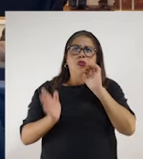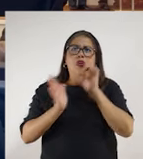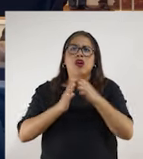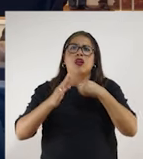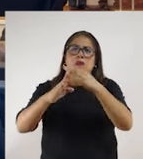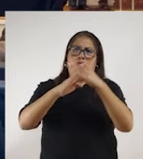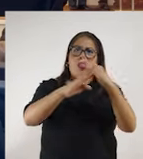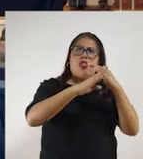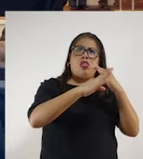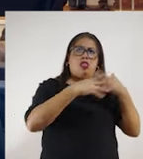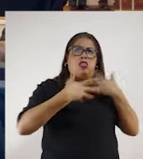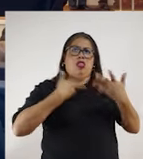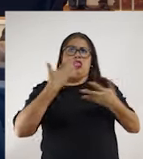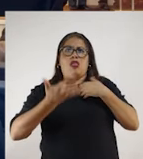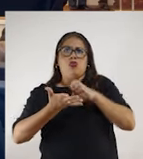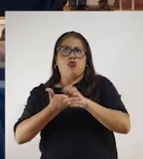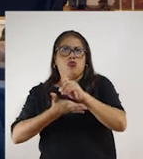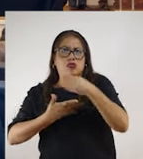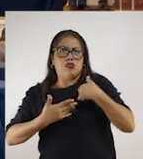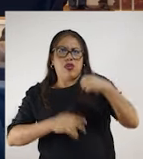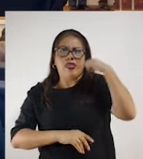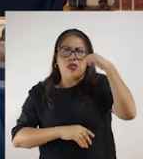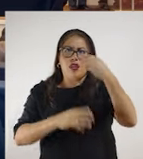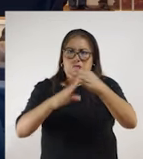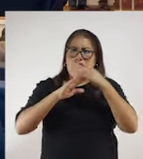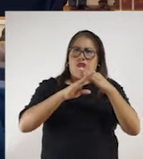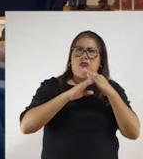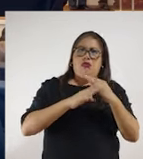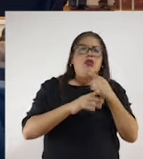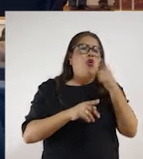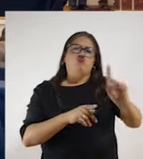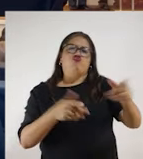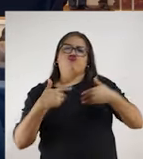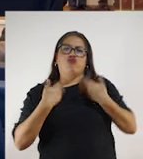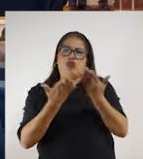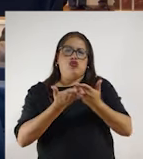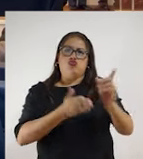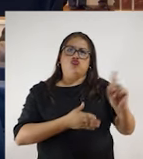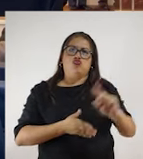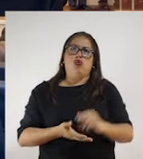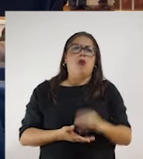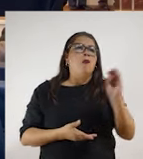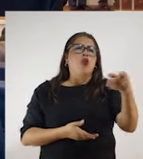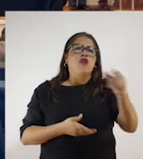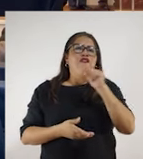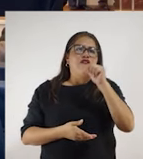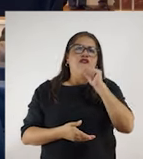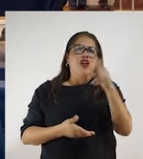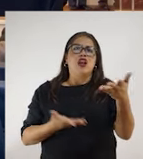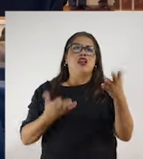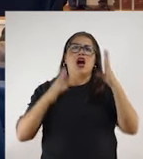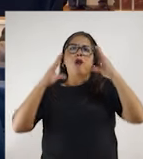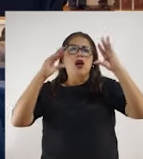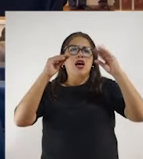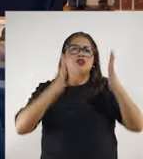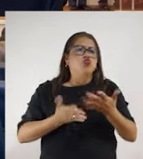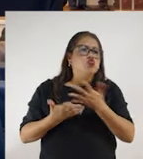puertas para poder ejercer nuestro derecho a la educación y que nos digan: tú no puedes estudiar porque no tengo maestros